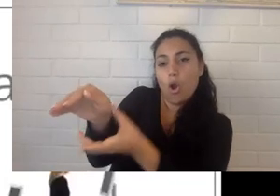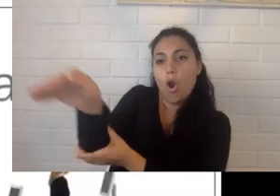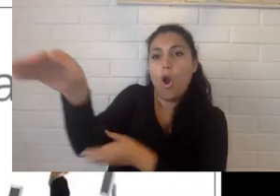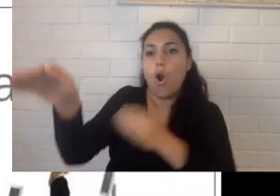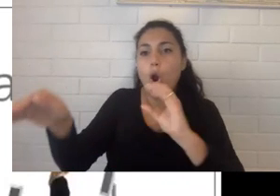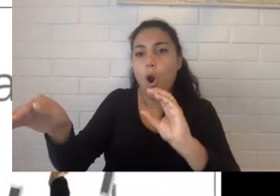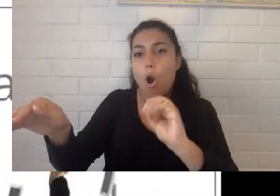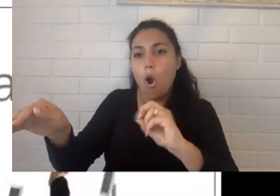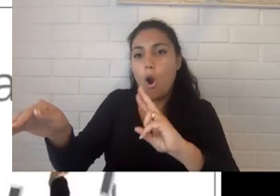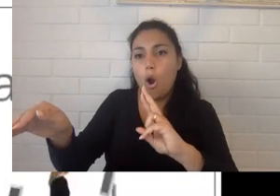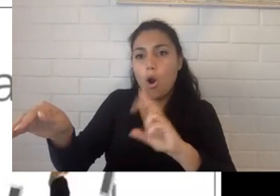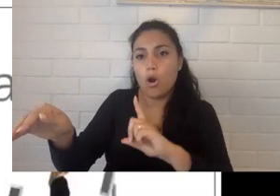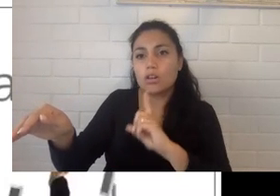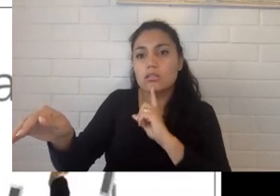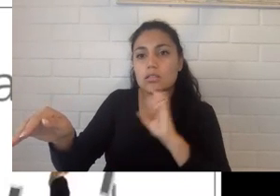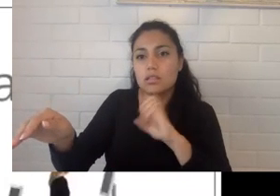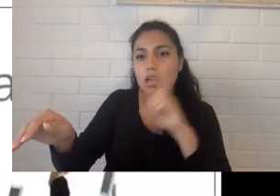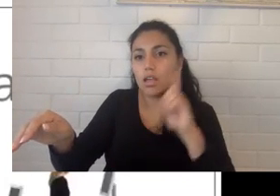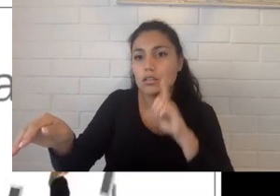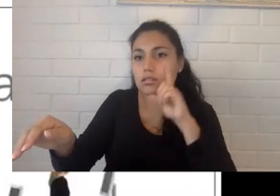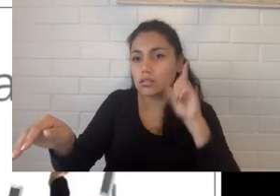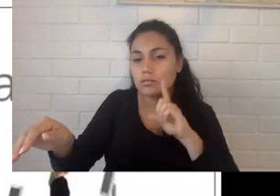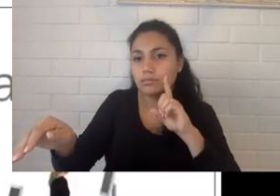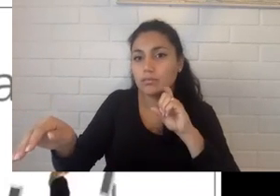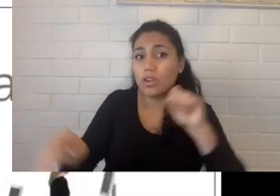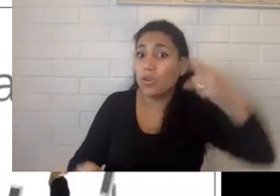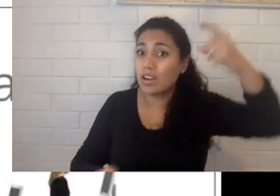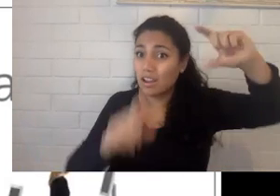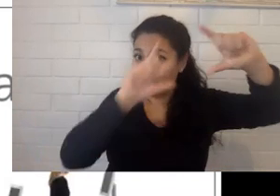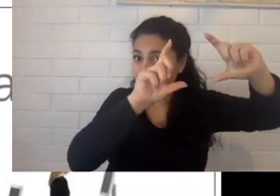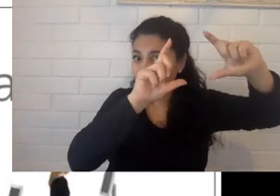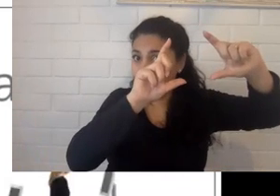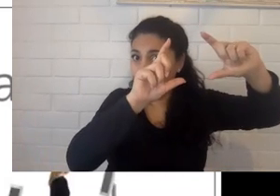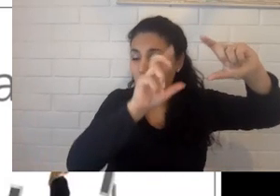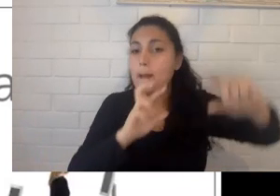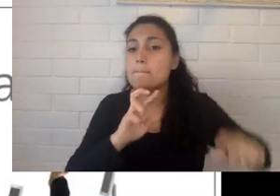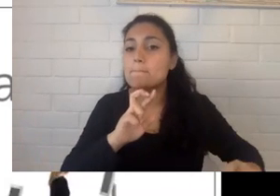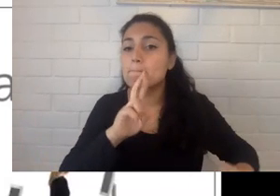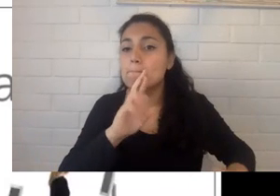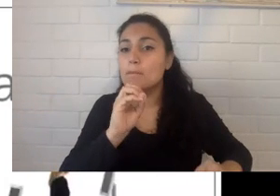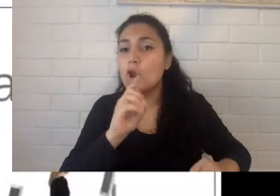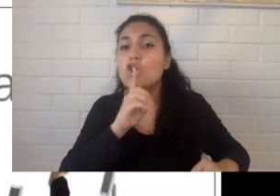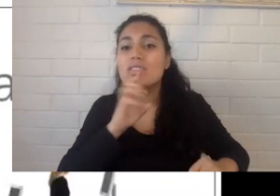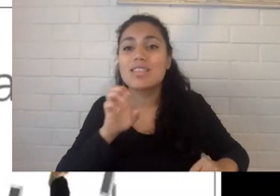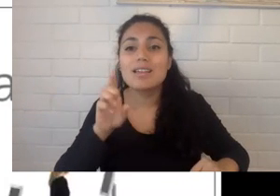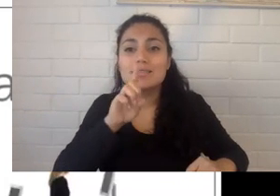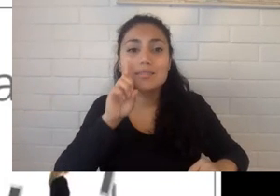Si se fijan acá, la prótesis reemplaza un segmento. Acá la